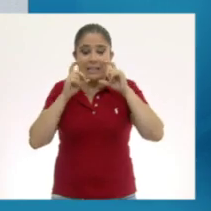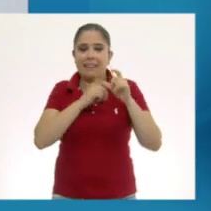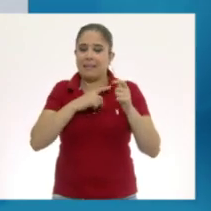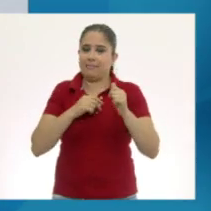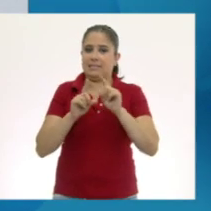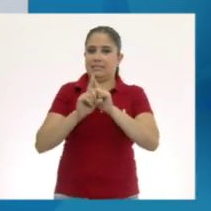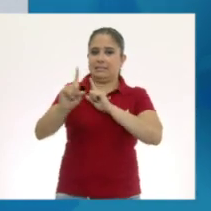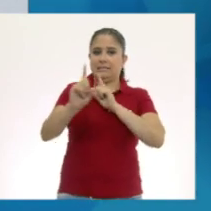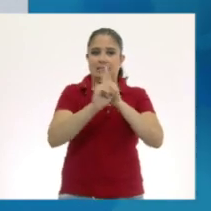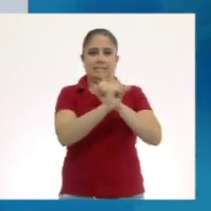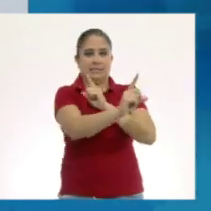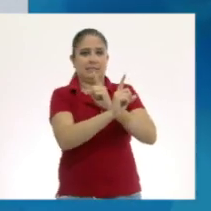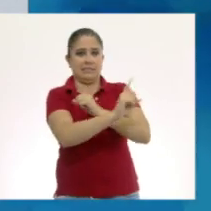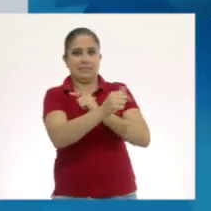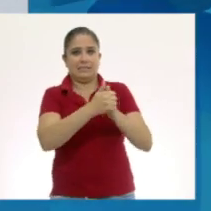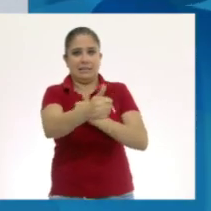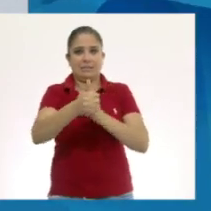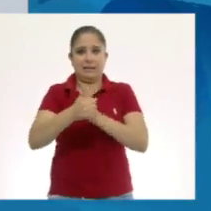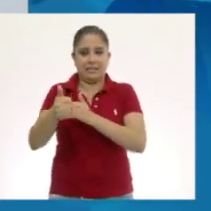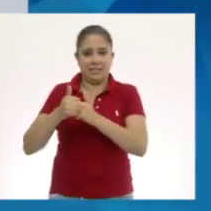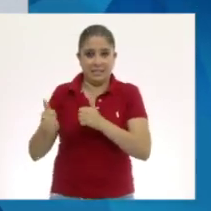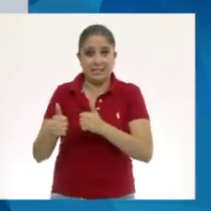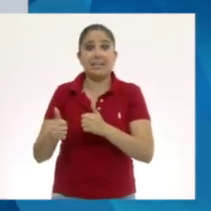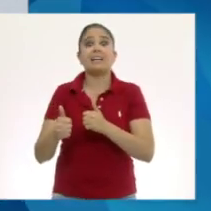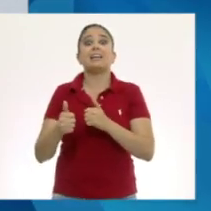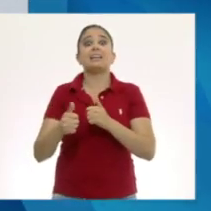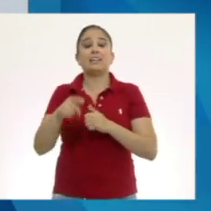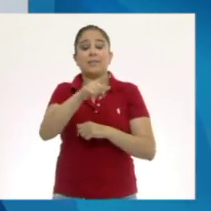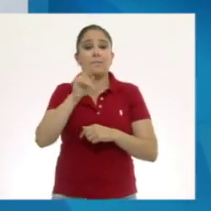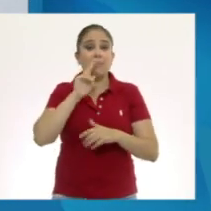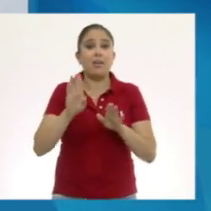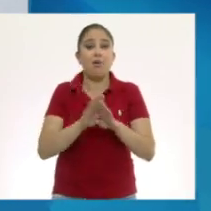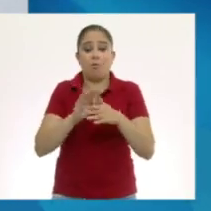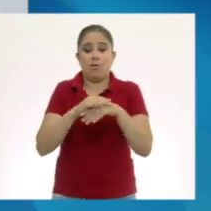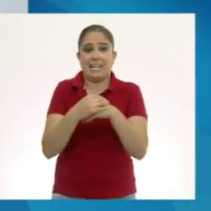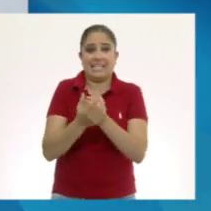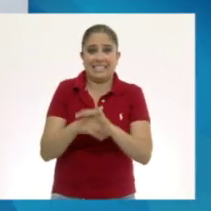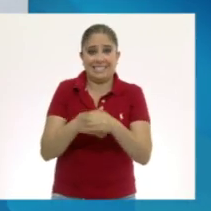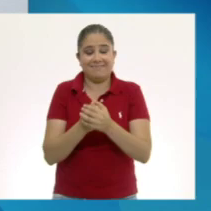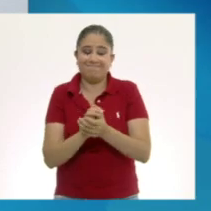sana distancia. Vamos a ver cómo hay que lavarse las manos.